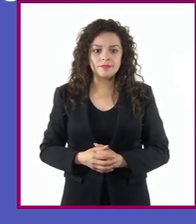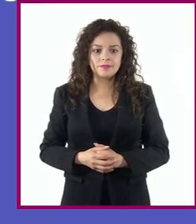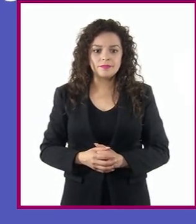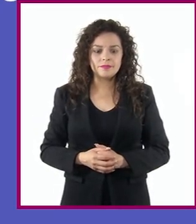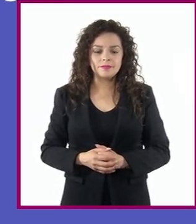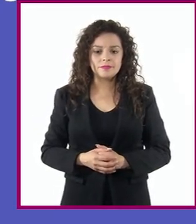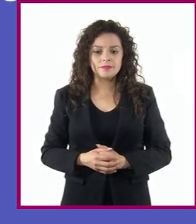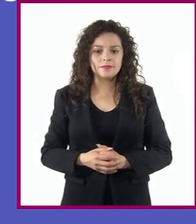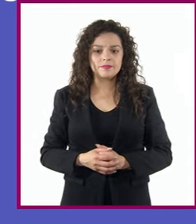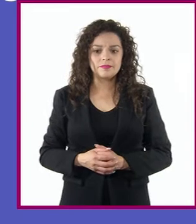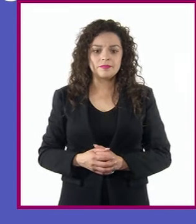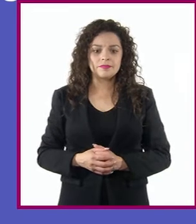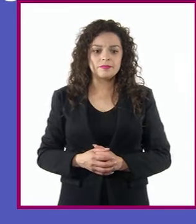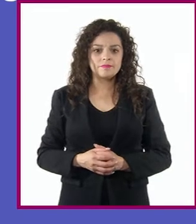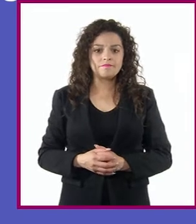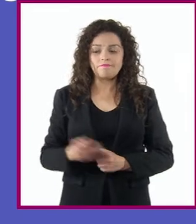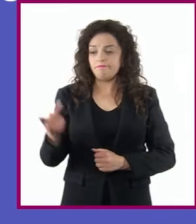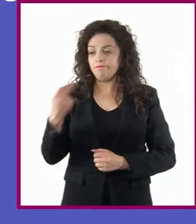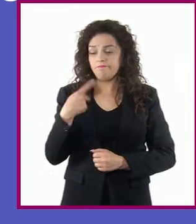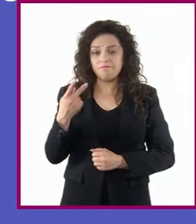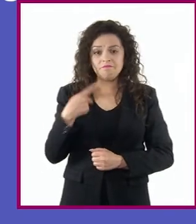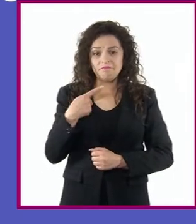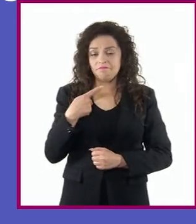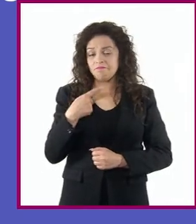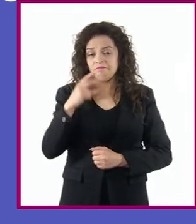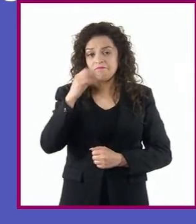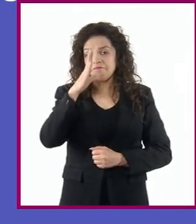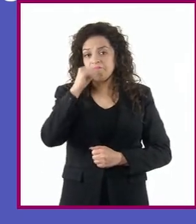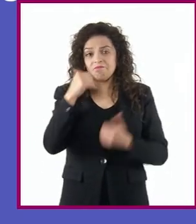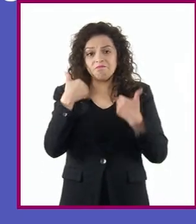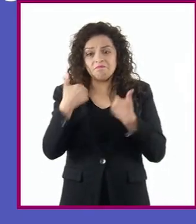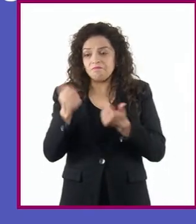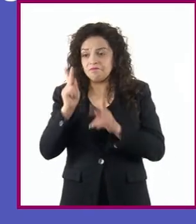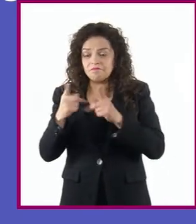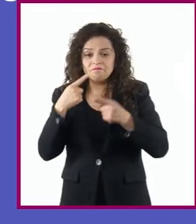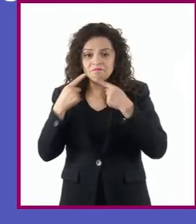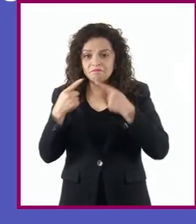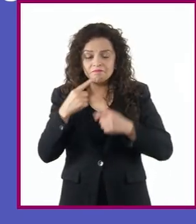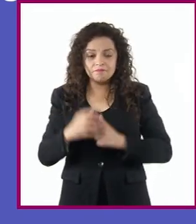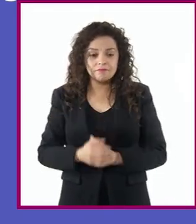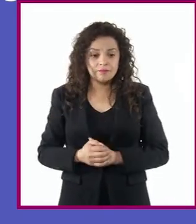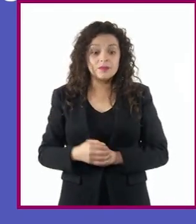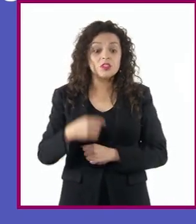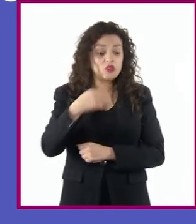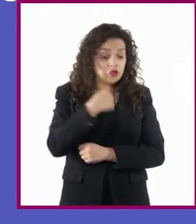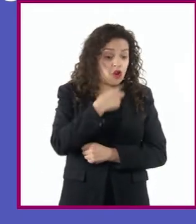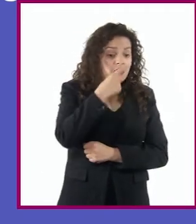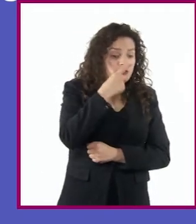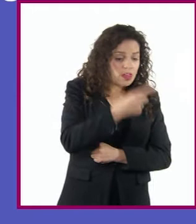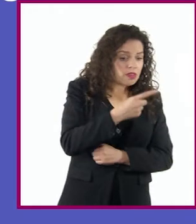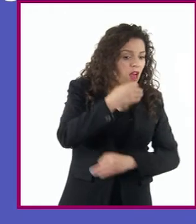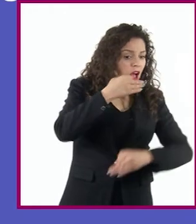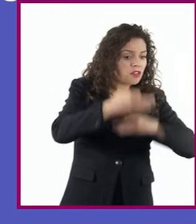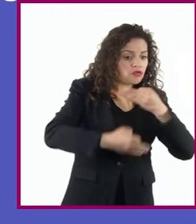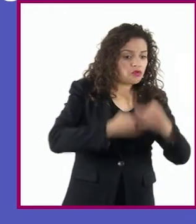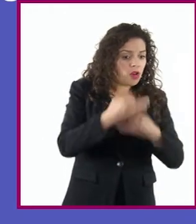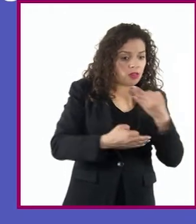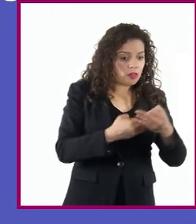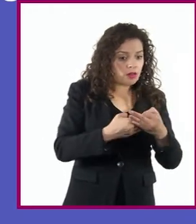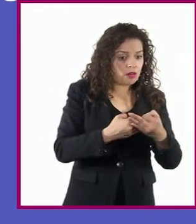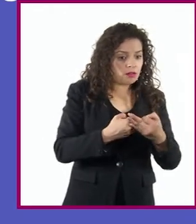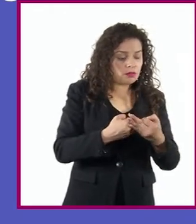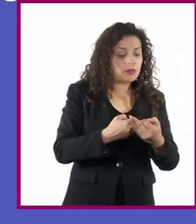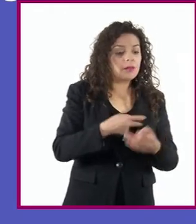No podíamos entendernos. Yo te dije todo, excepto el honor del